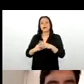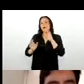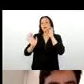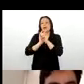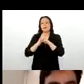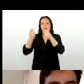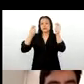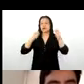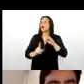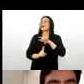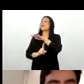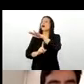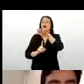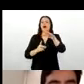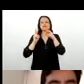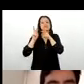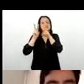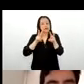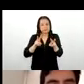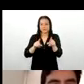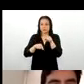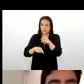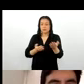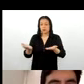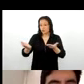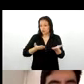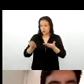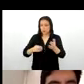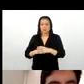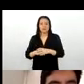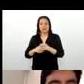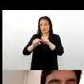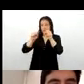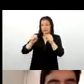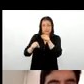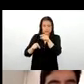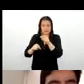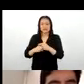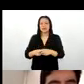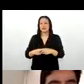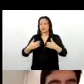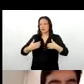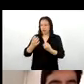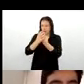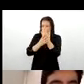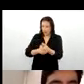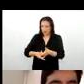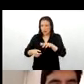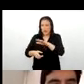paisaje, básicamente. Y estos servicios ecosistémicos son beneficios que son